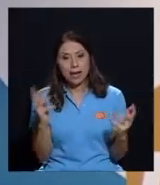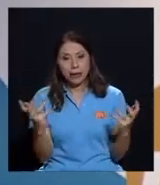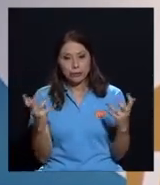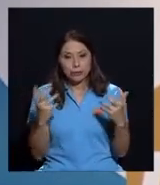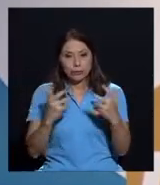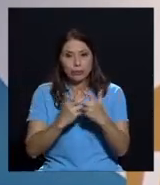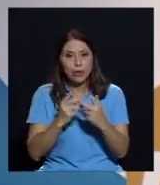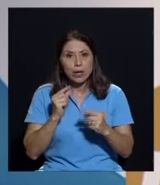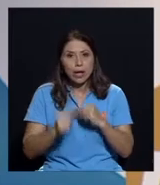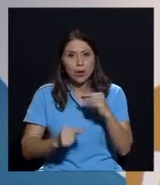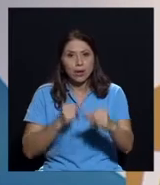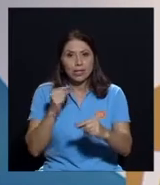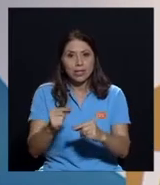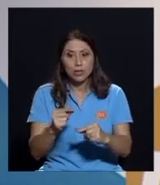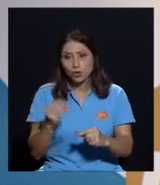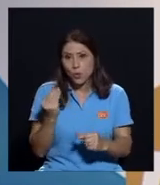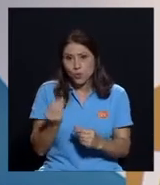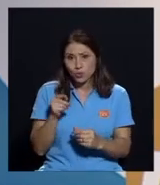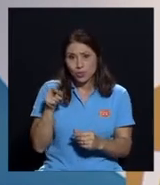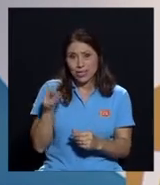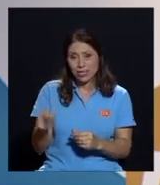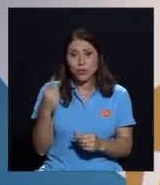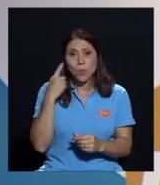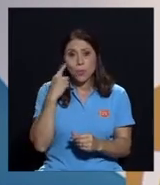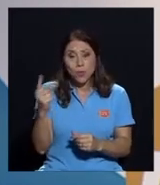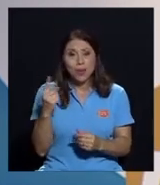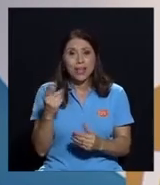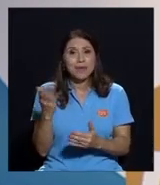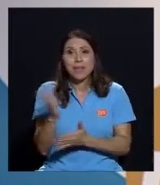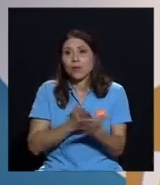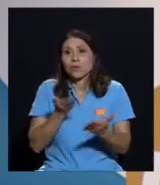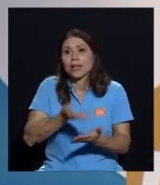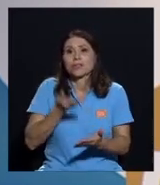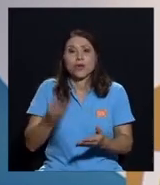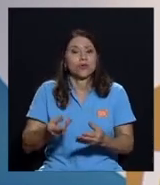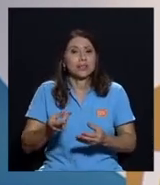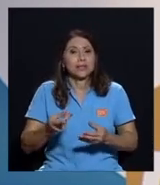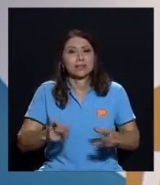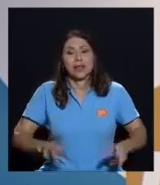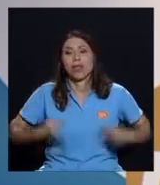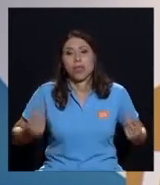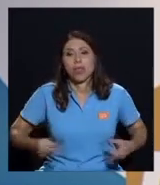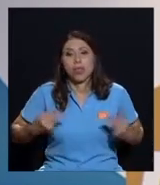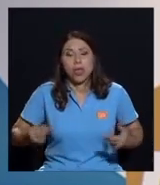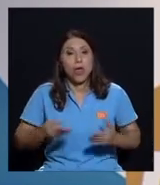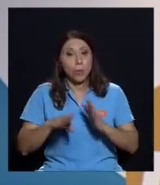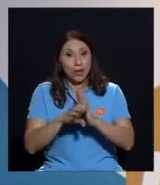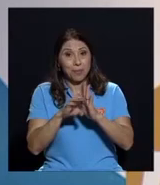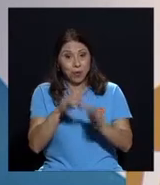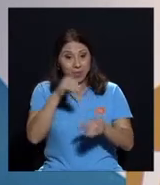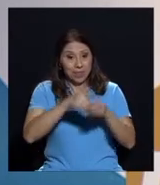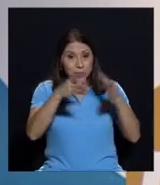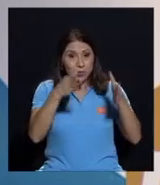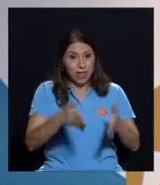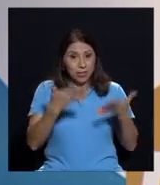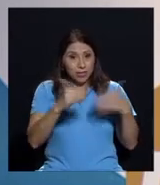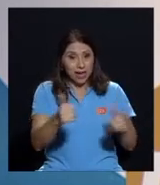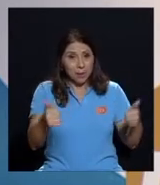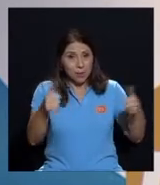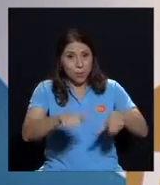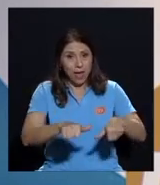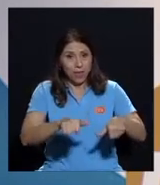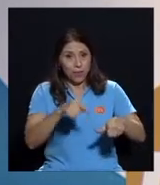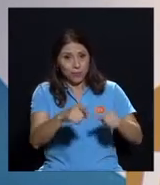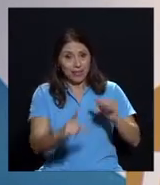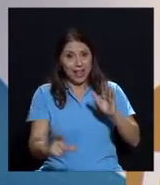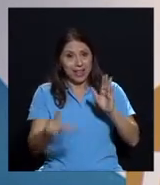se dan por disparadores automáticos del gasto es decir cosas que están en las leyes que diputados han aprobado el tiempo atrás a las cuales no le